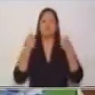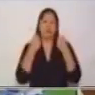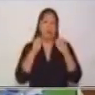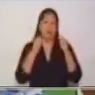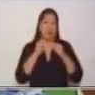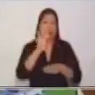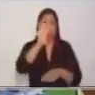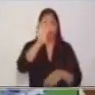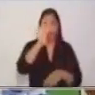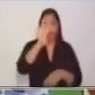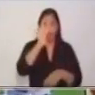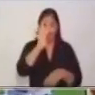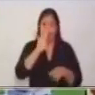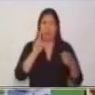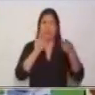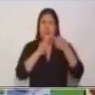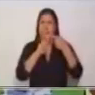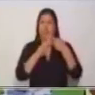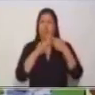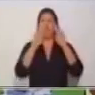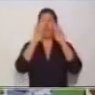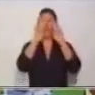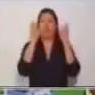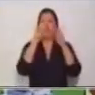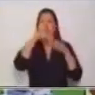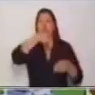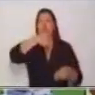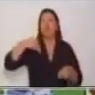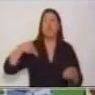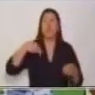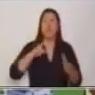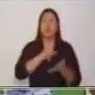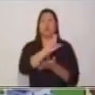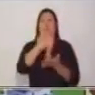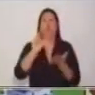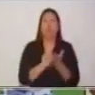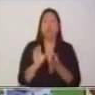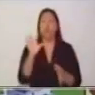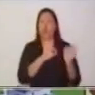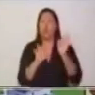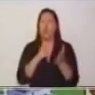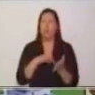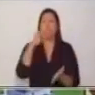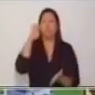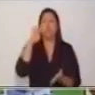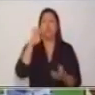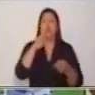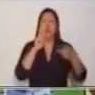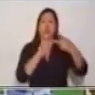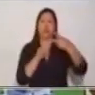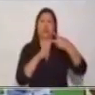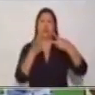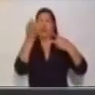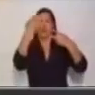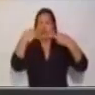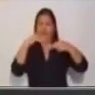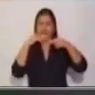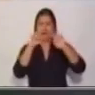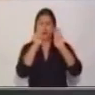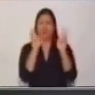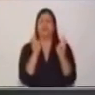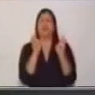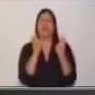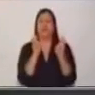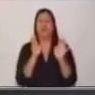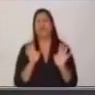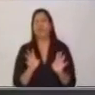el epígrafe, el nombre de la ciudad o el país. Luego el titular. Como vimos en los textos informativos deben